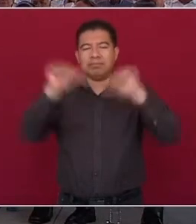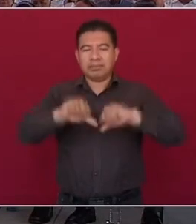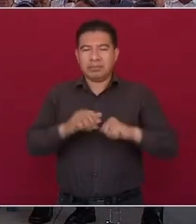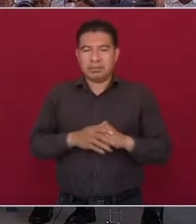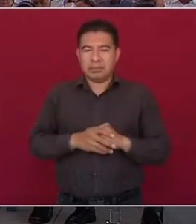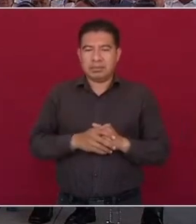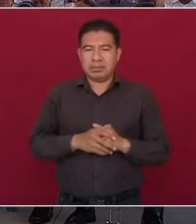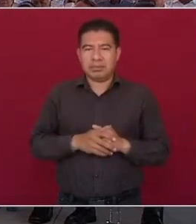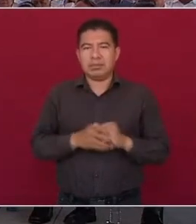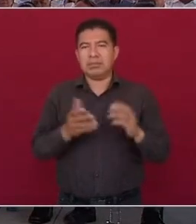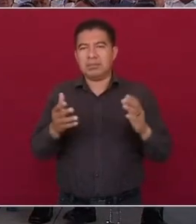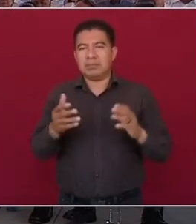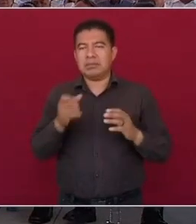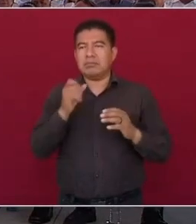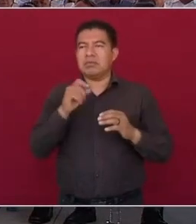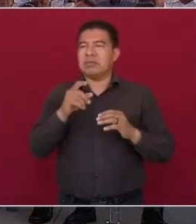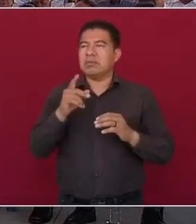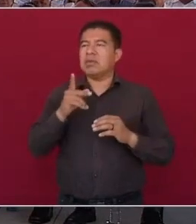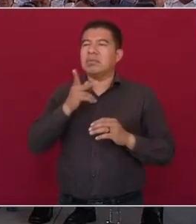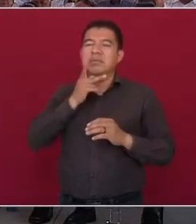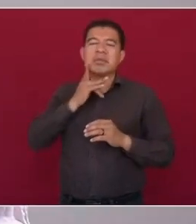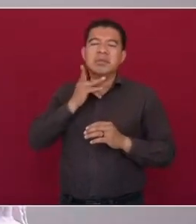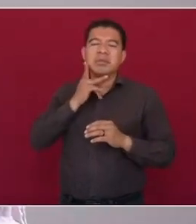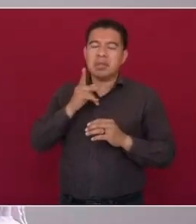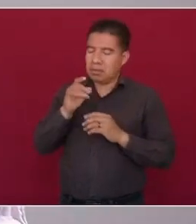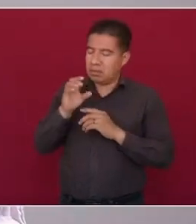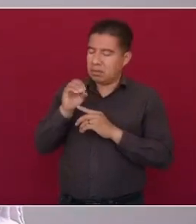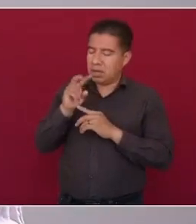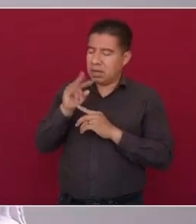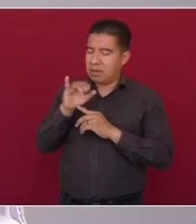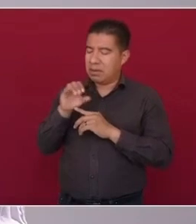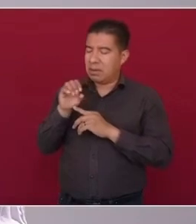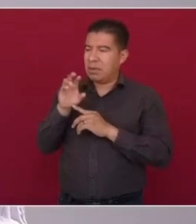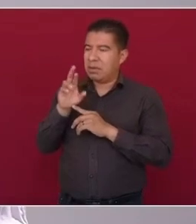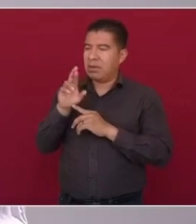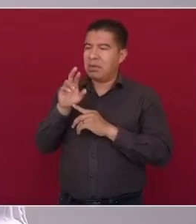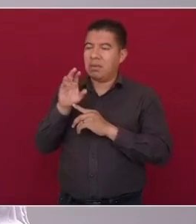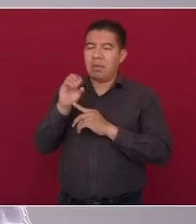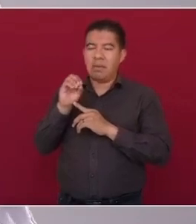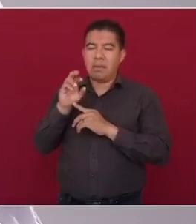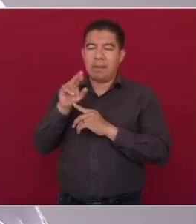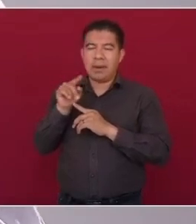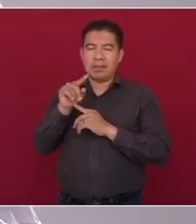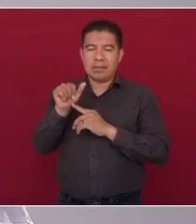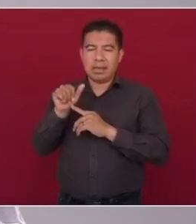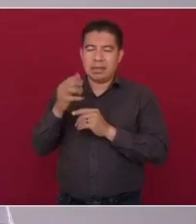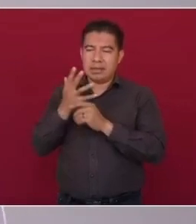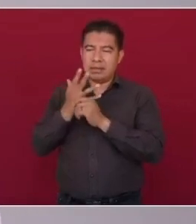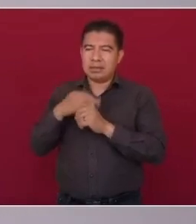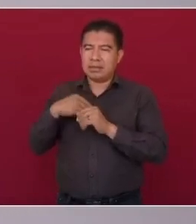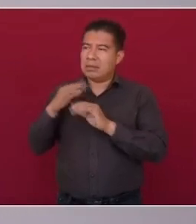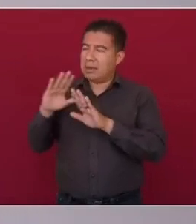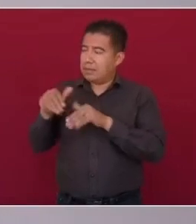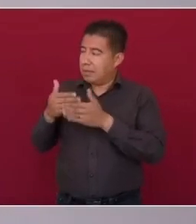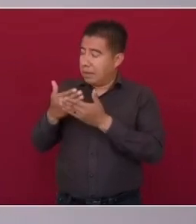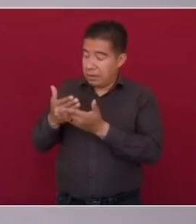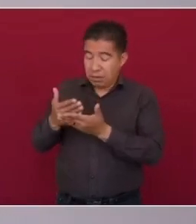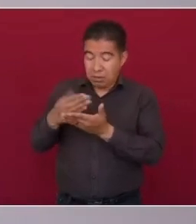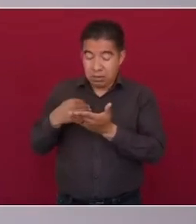Y el director de Pemex, Octavio Romero Oropesa, me planteó de que